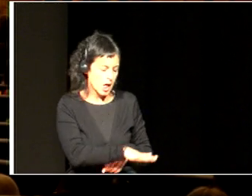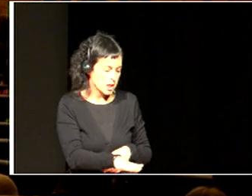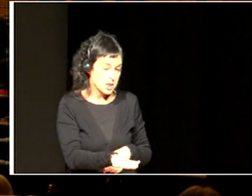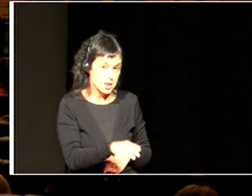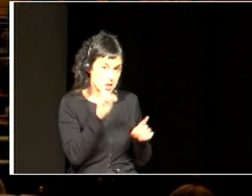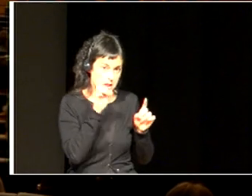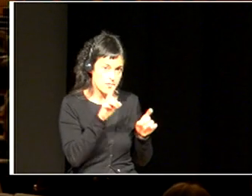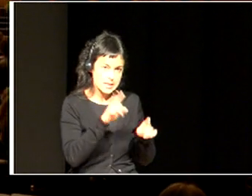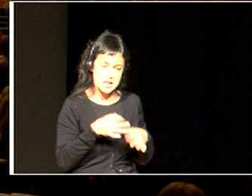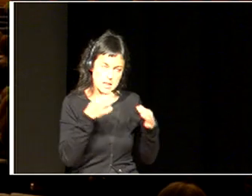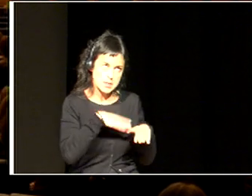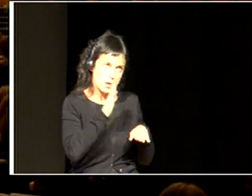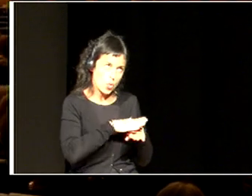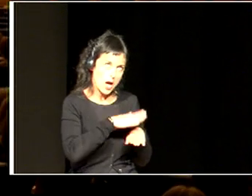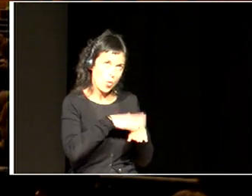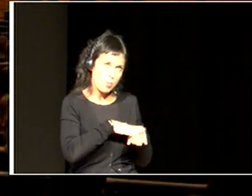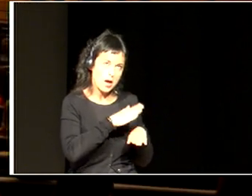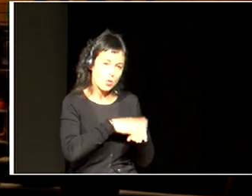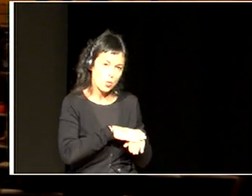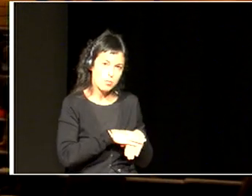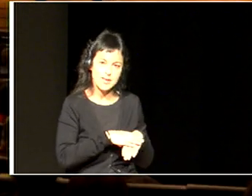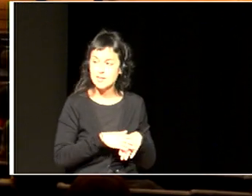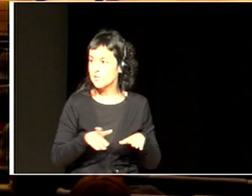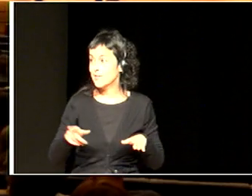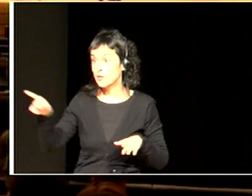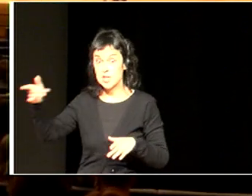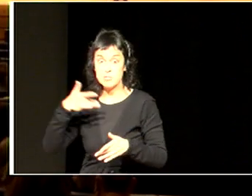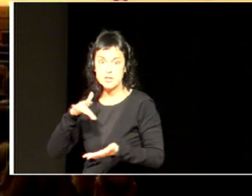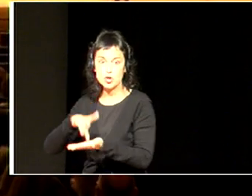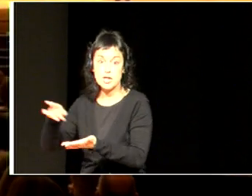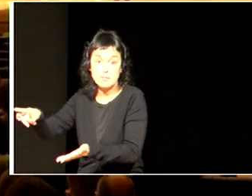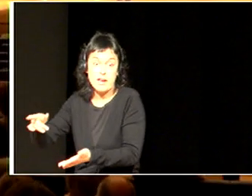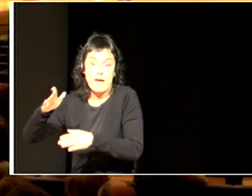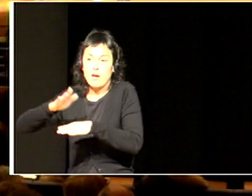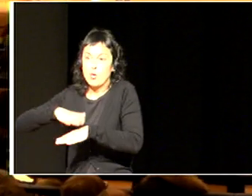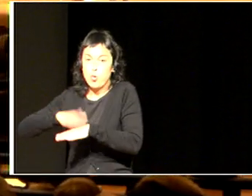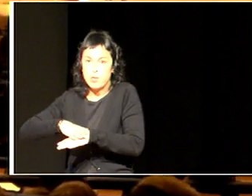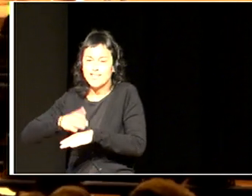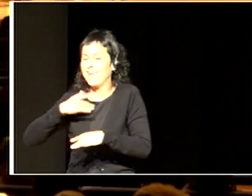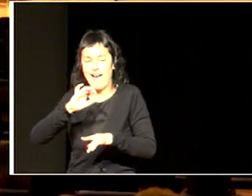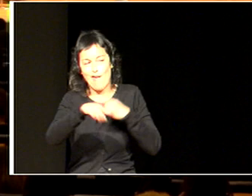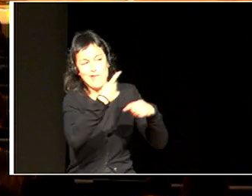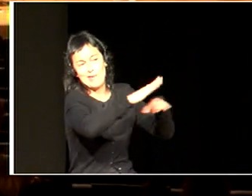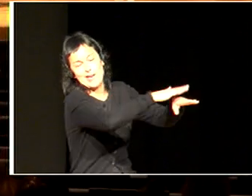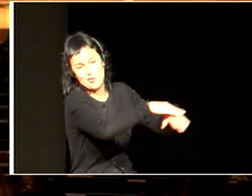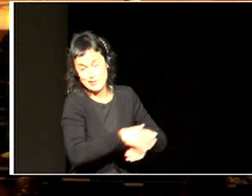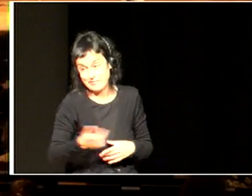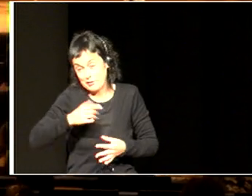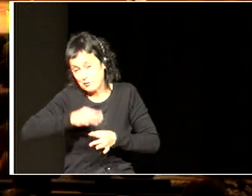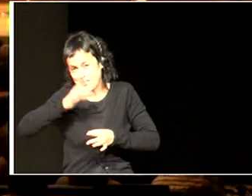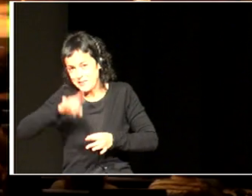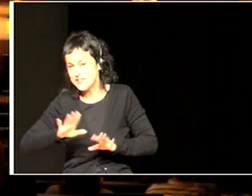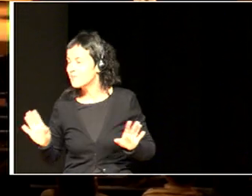culpa de todo pero cuando ya me llega la culpa a mí digo vamos a unas familias y entonces la suerte que tenemos bueno bien